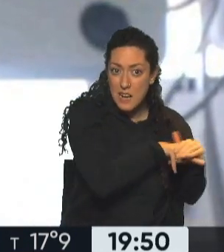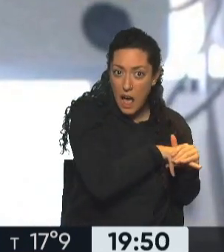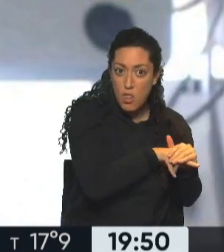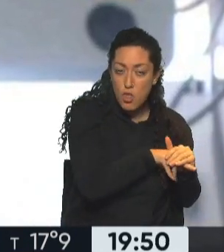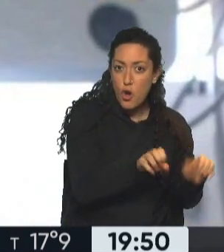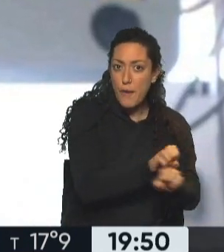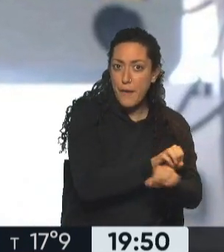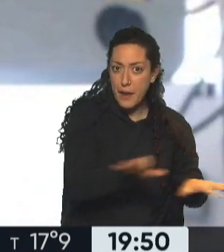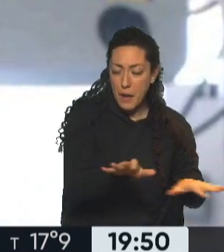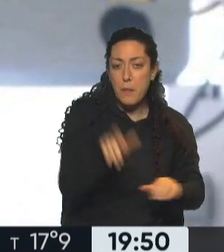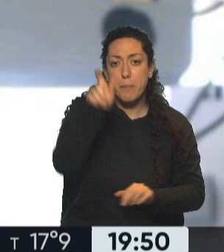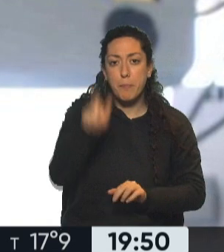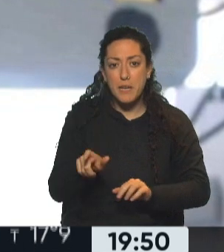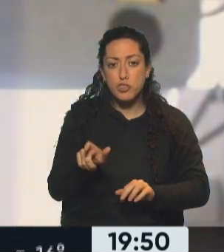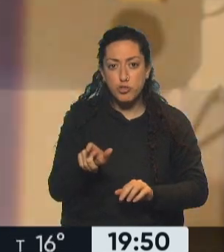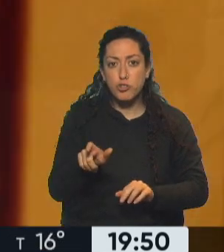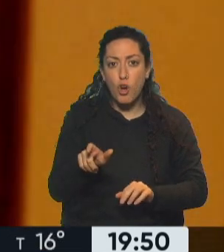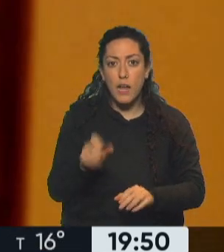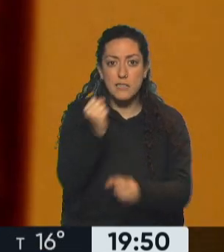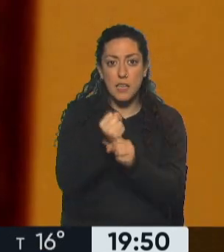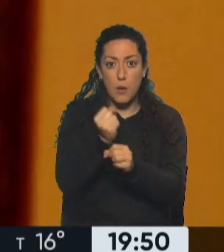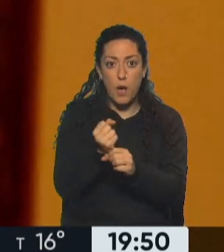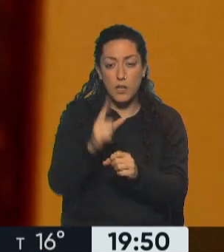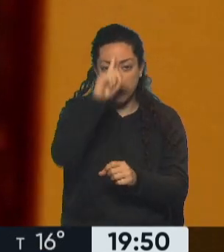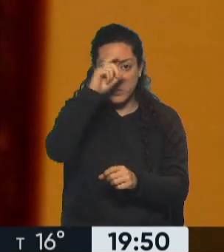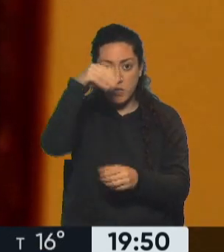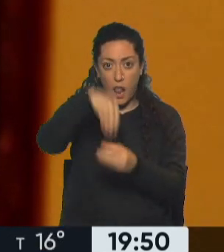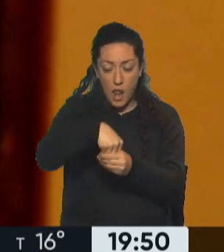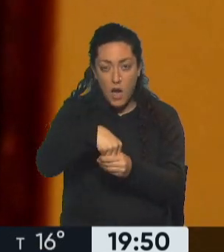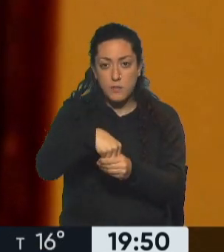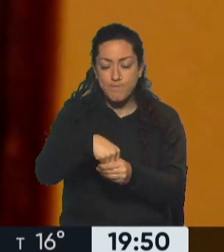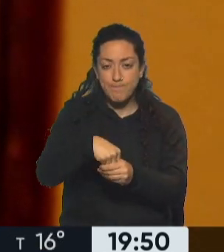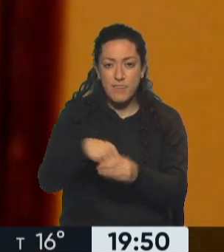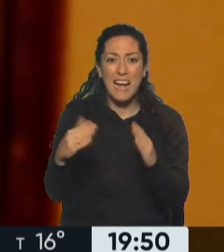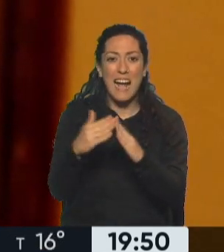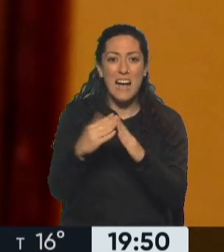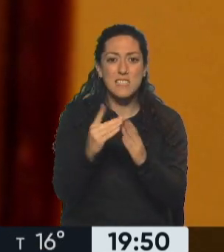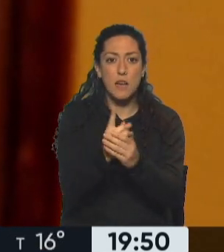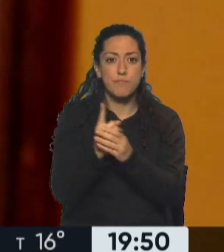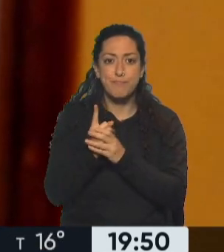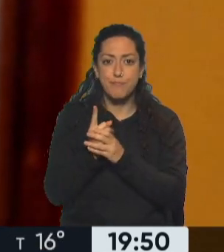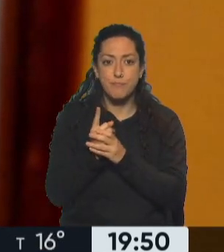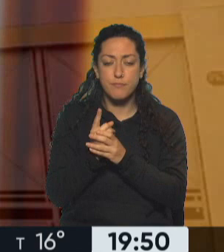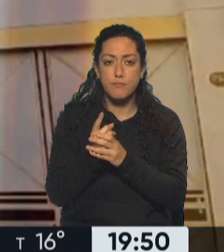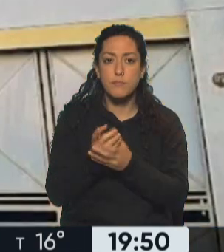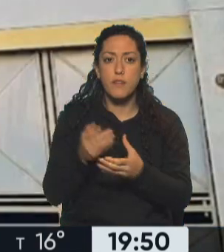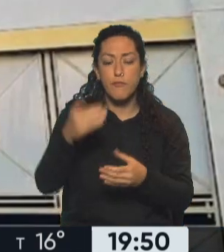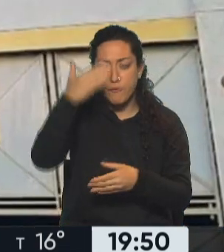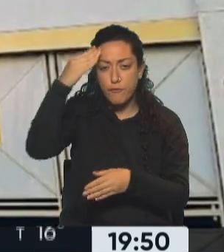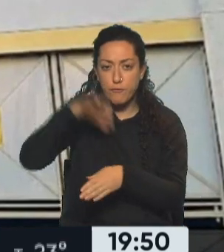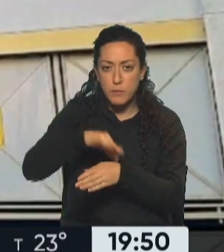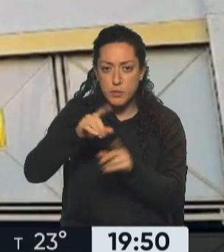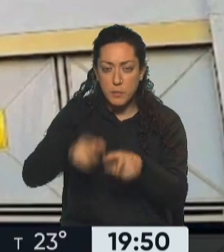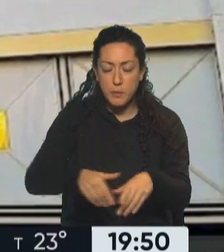es personal de salud se encuentra con aislamiento en su domicilio con un cuadro no severo. El ministro de Salud Provincial, Luis Medina